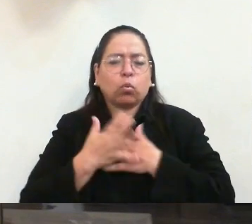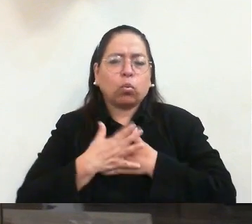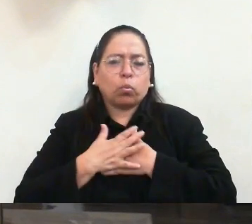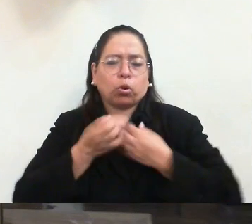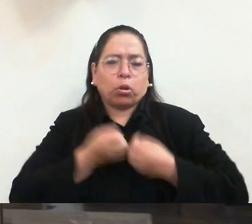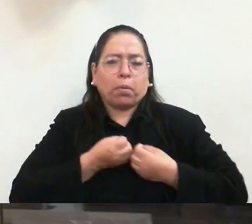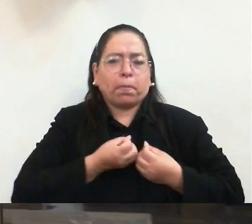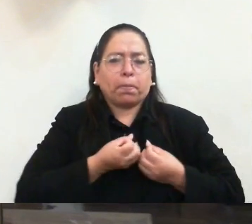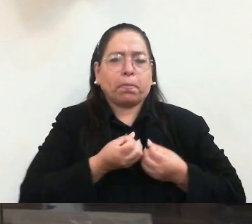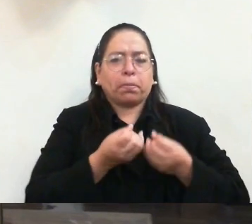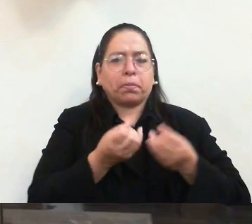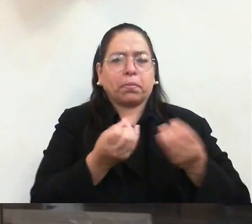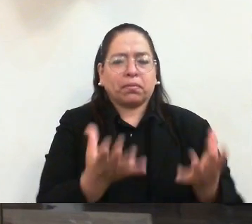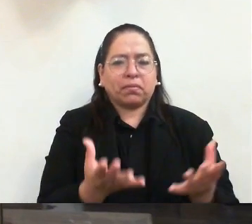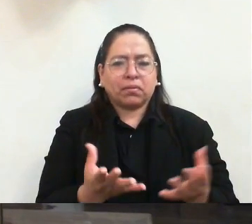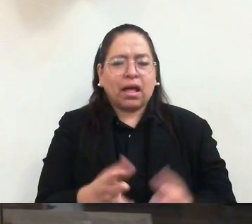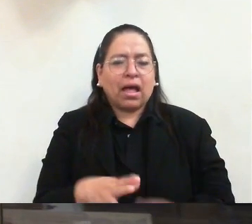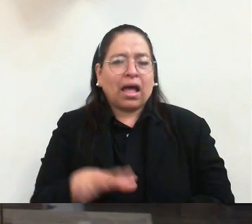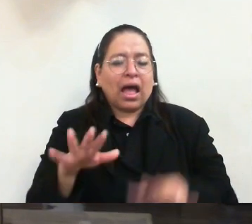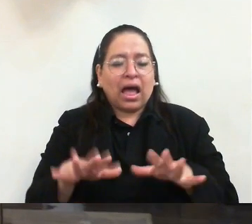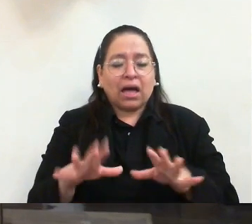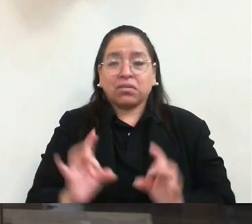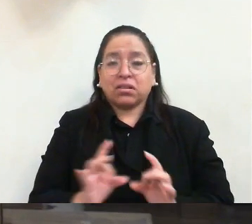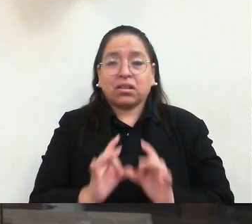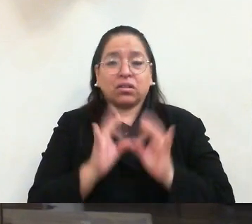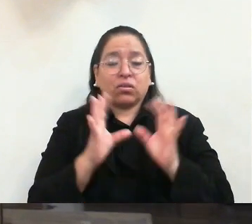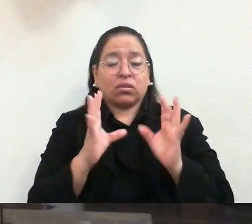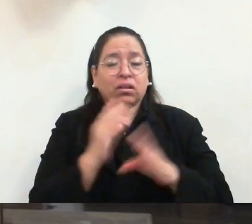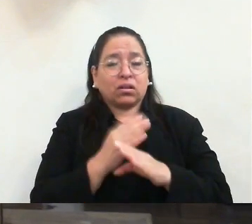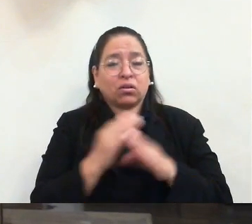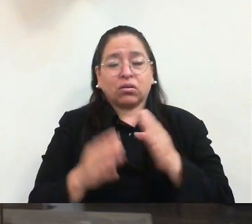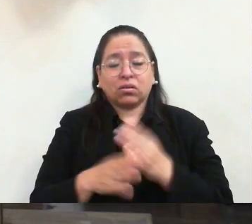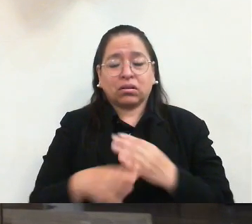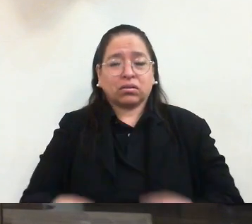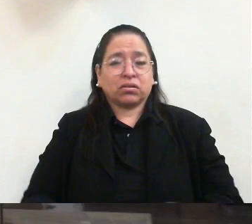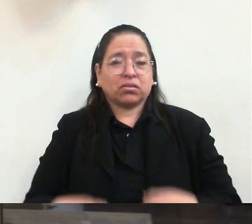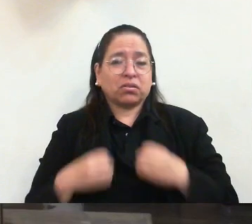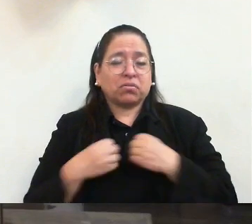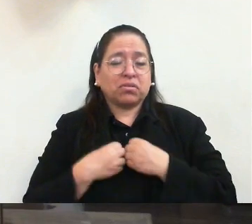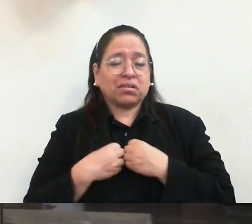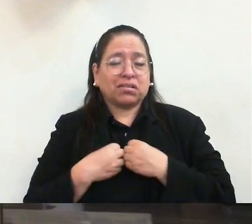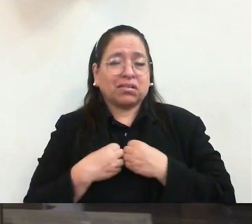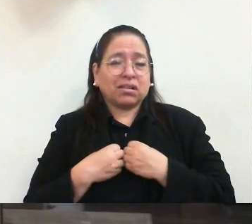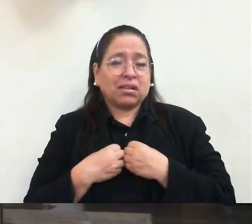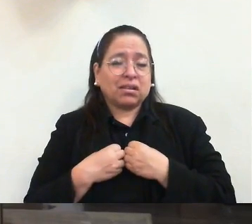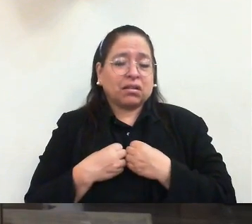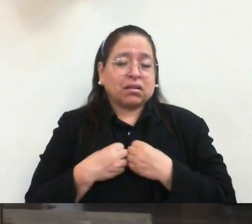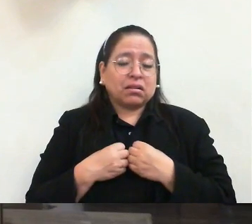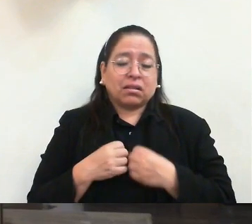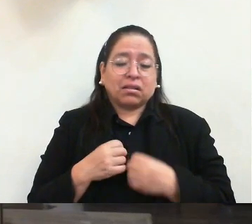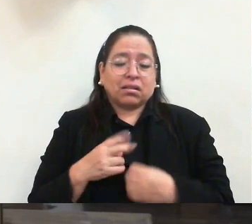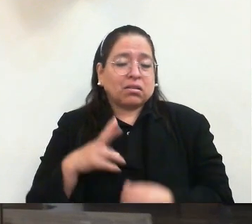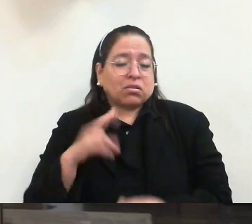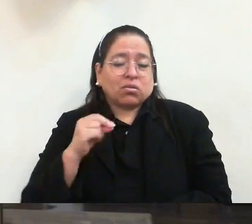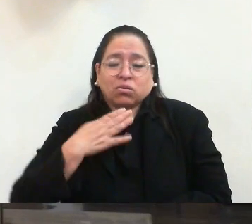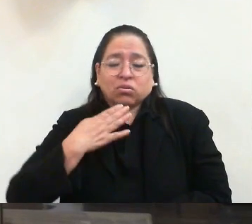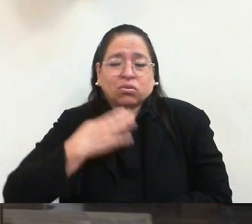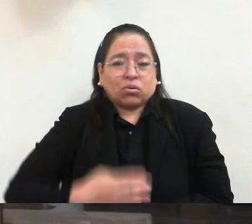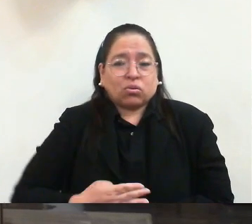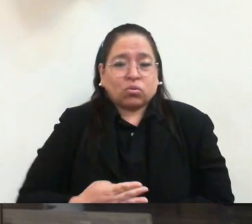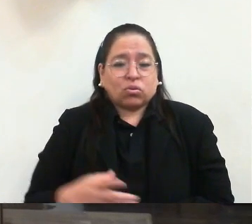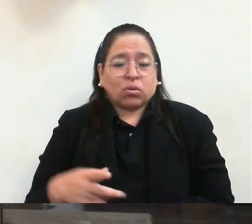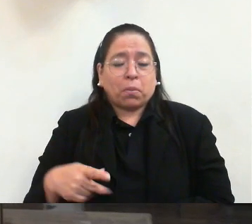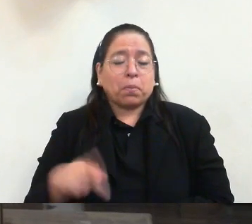apreciaciones injustas y falsas a veces son ciertas y reales de